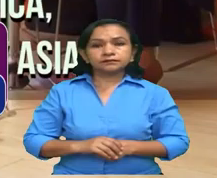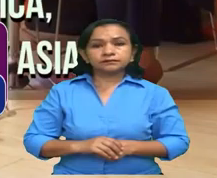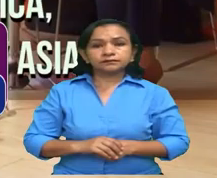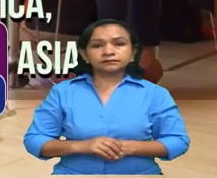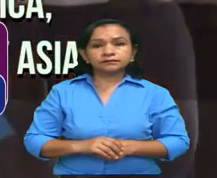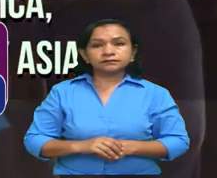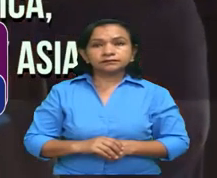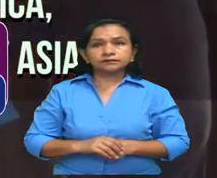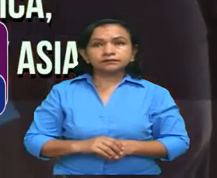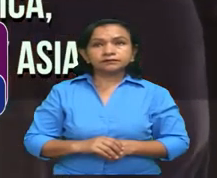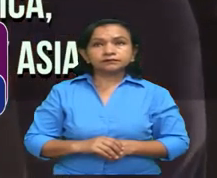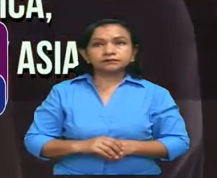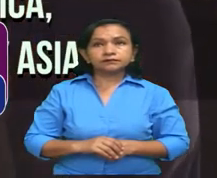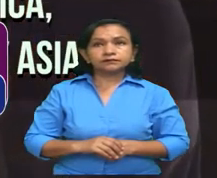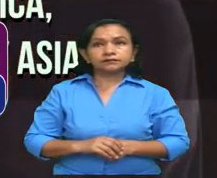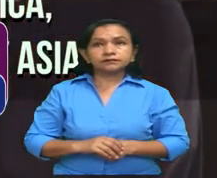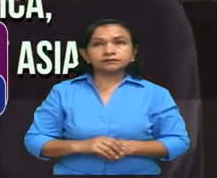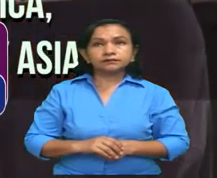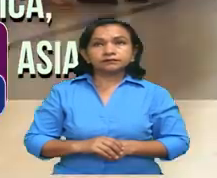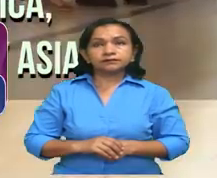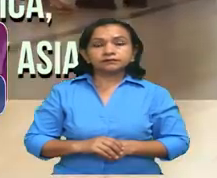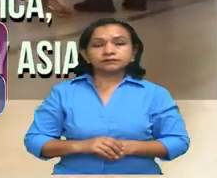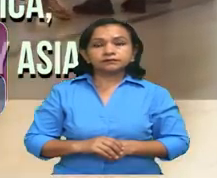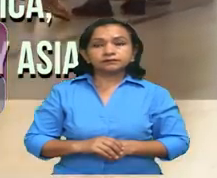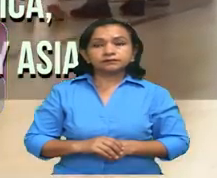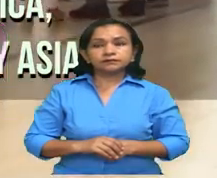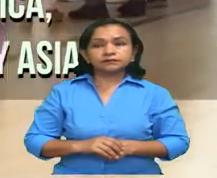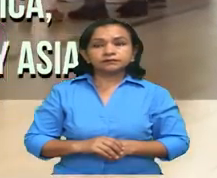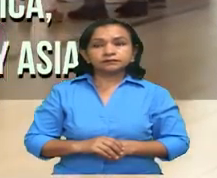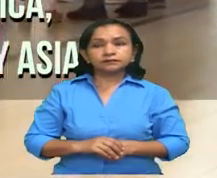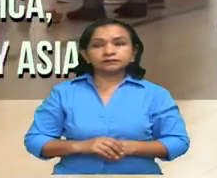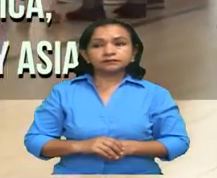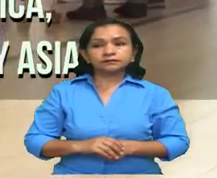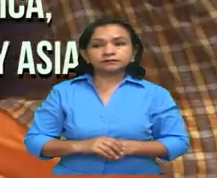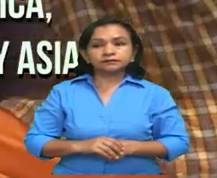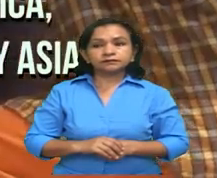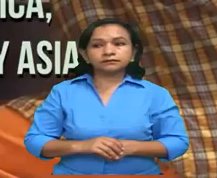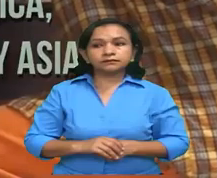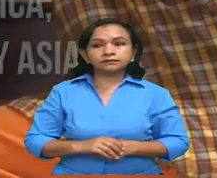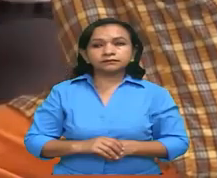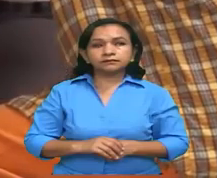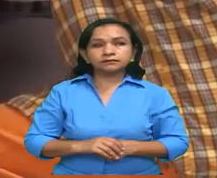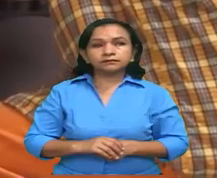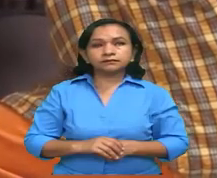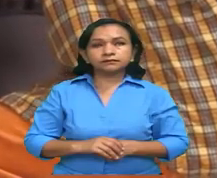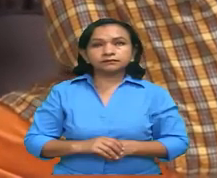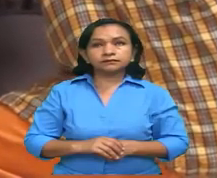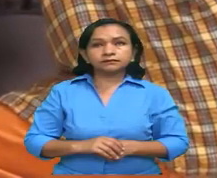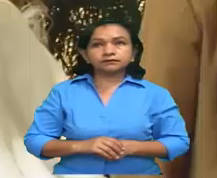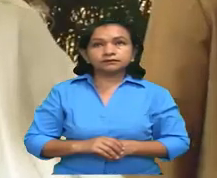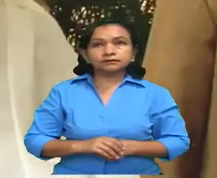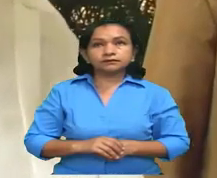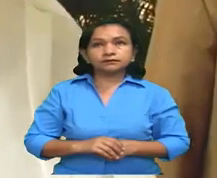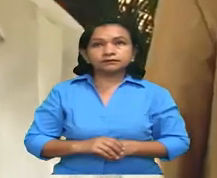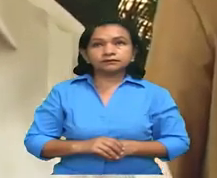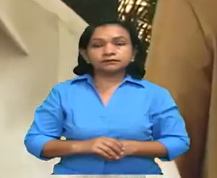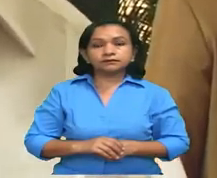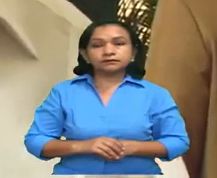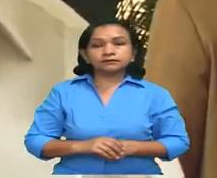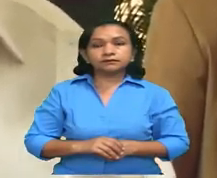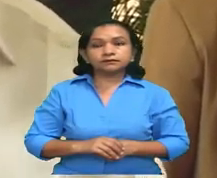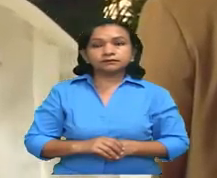Nicaragua, y que precisamente se lo vamos a compartir a continuación para que ustedes, amigos televidentes, escuchen directamente de ellos cómo ellos valoraron